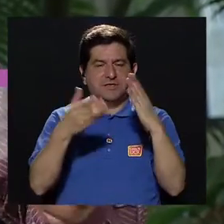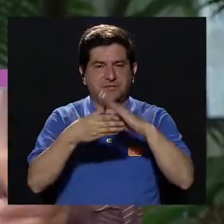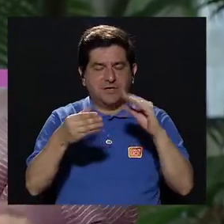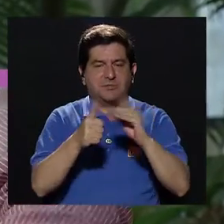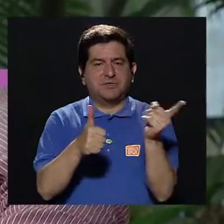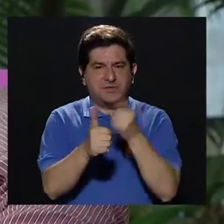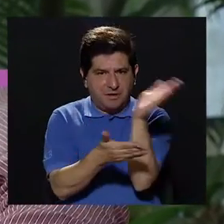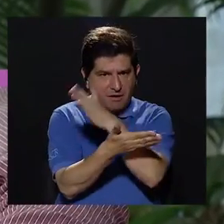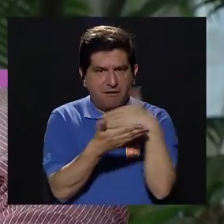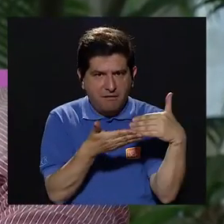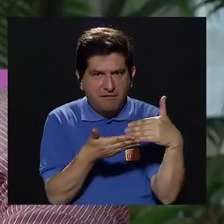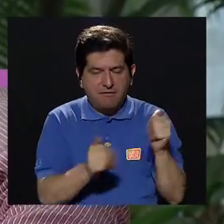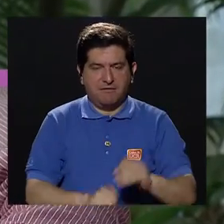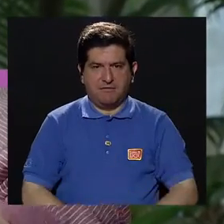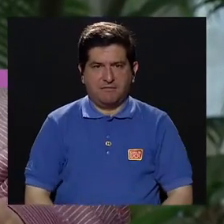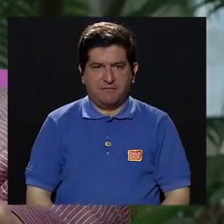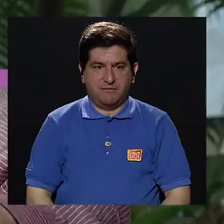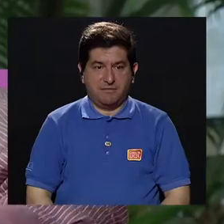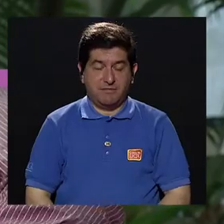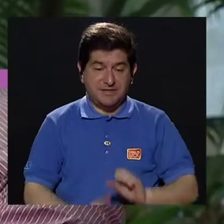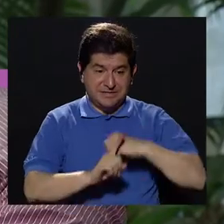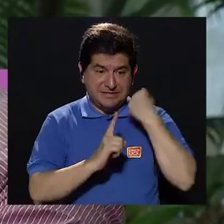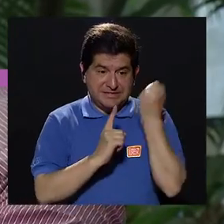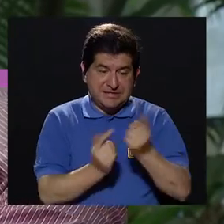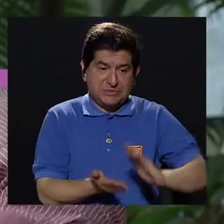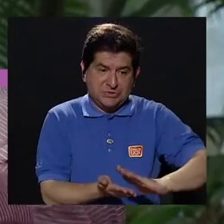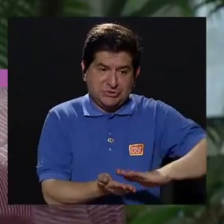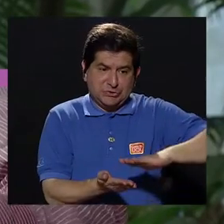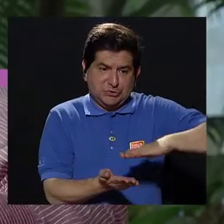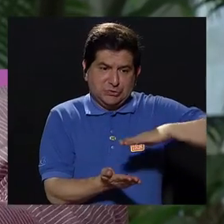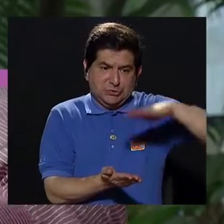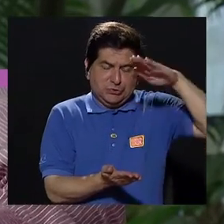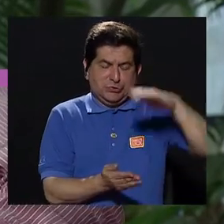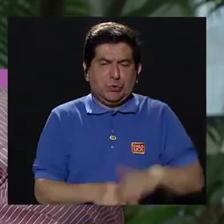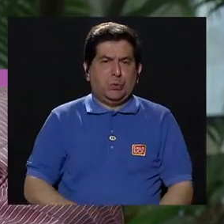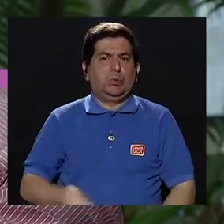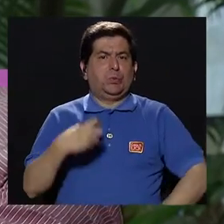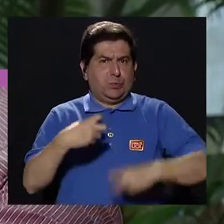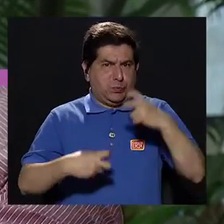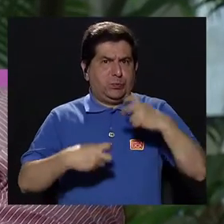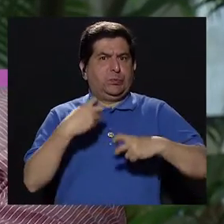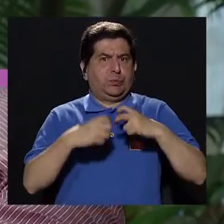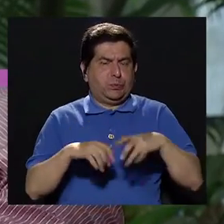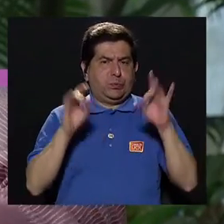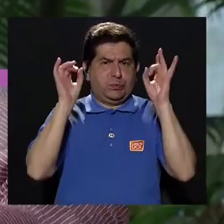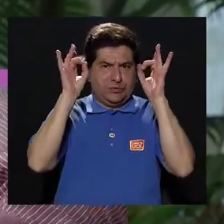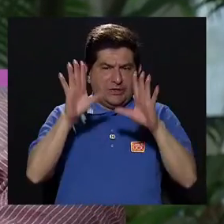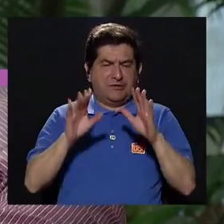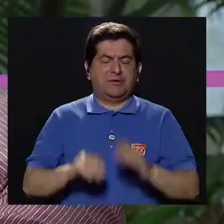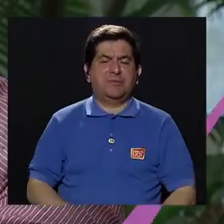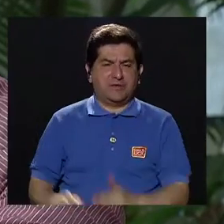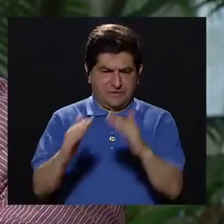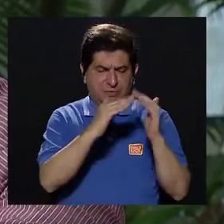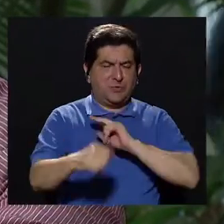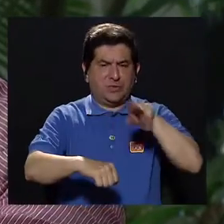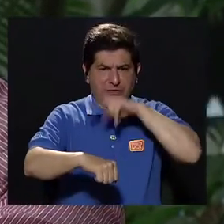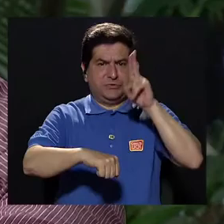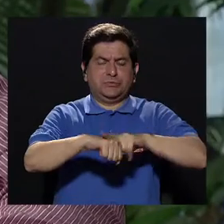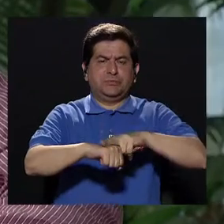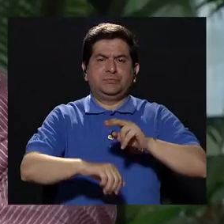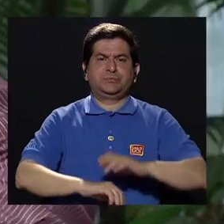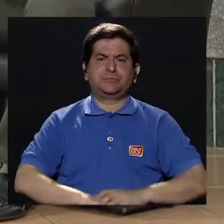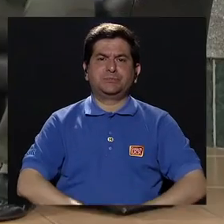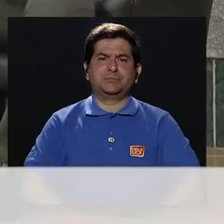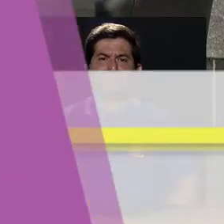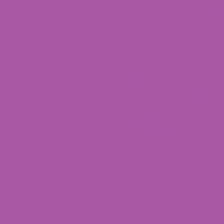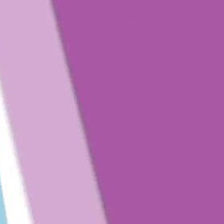hemos comentado en el primer bloque, pues ha venido incrementándose de manera dramática en nuestra población.